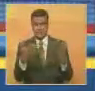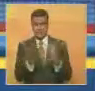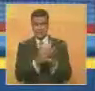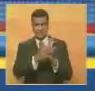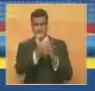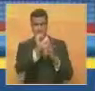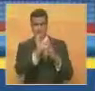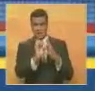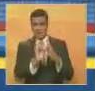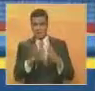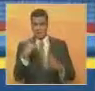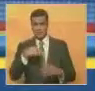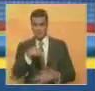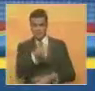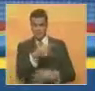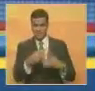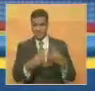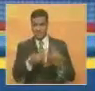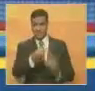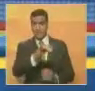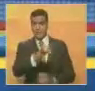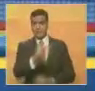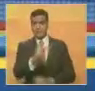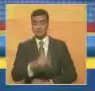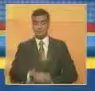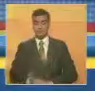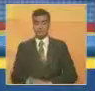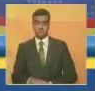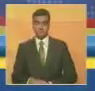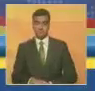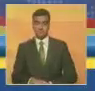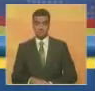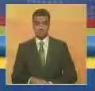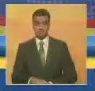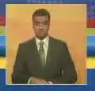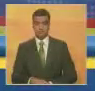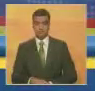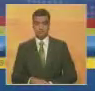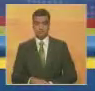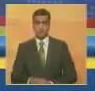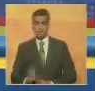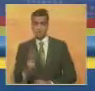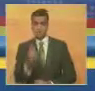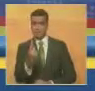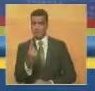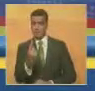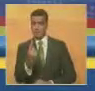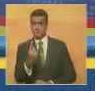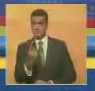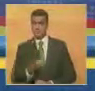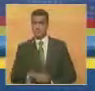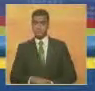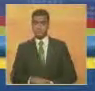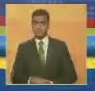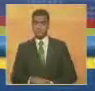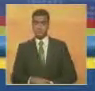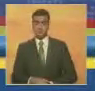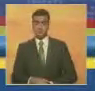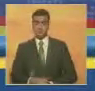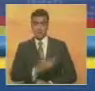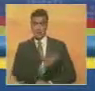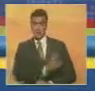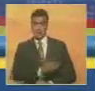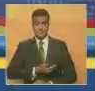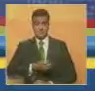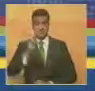ingredientes tiene esta olla podrida de pip Bueno lo primero es que el ingreso de esas prótesis al